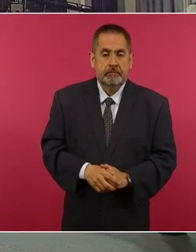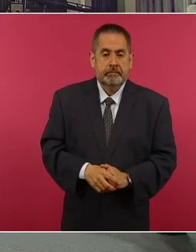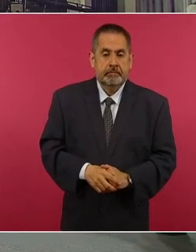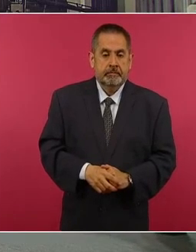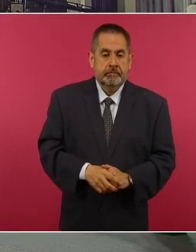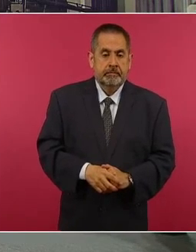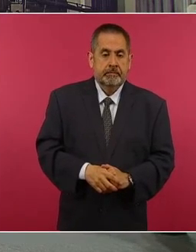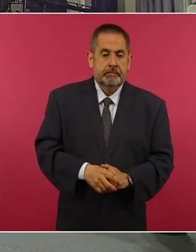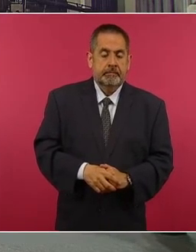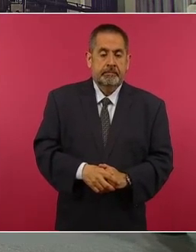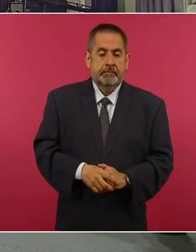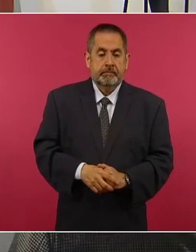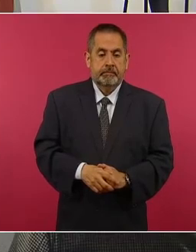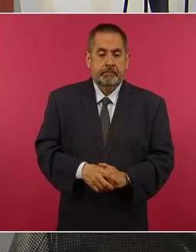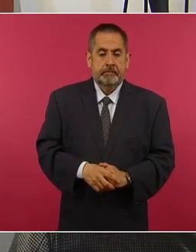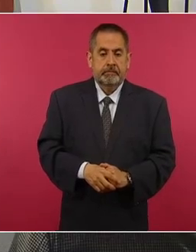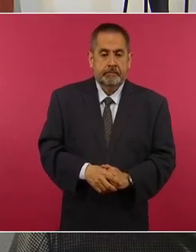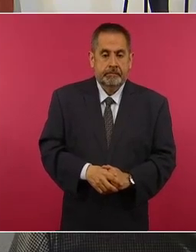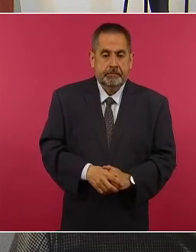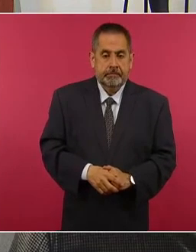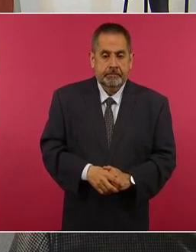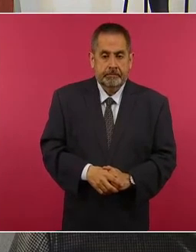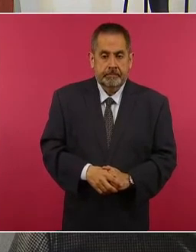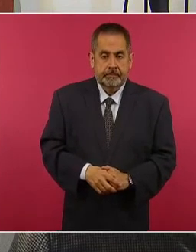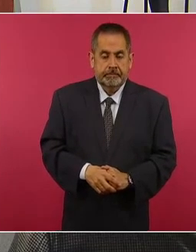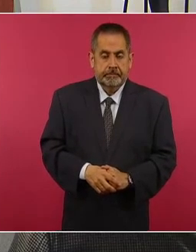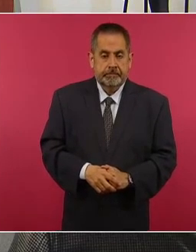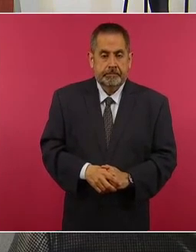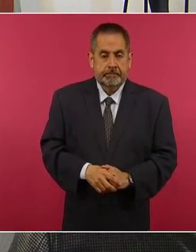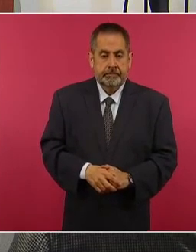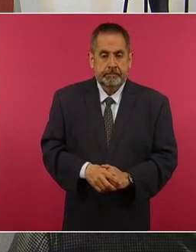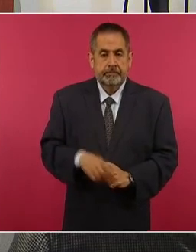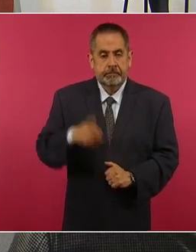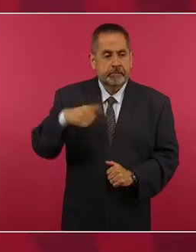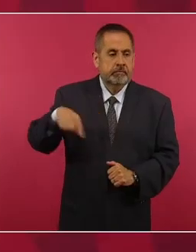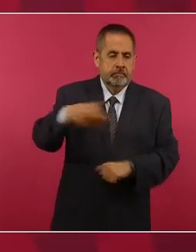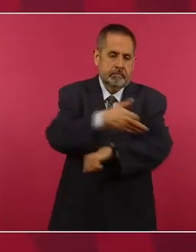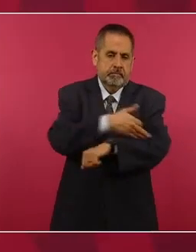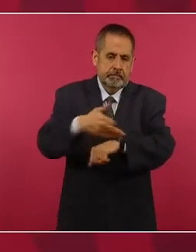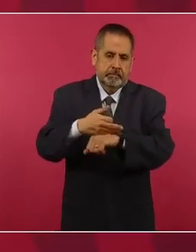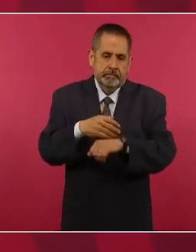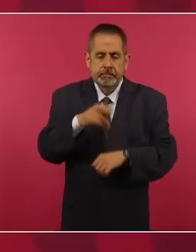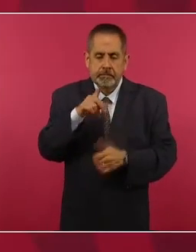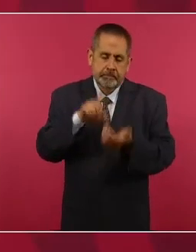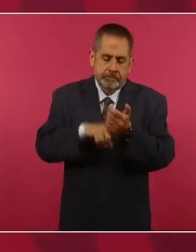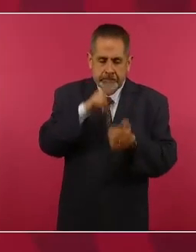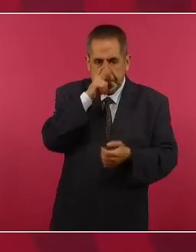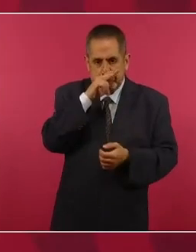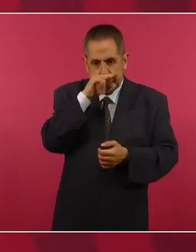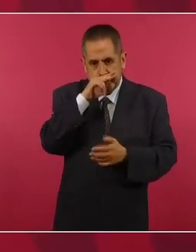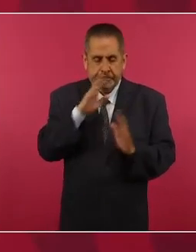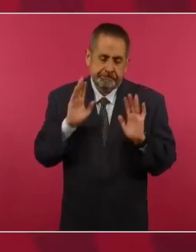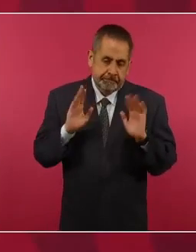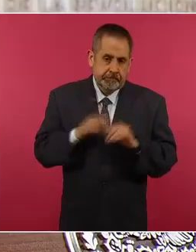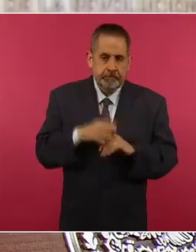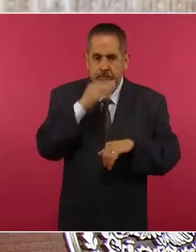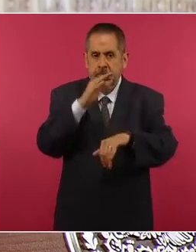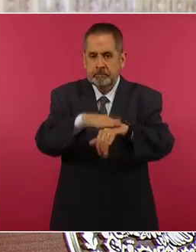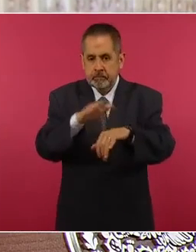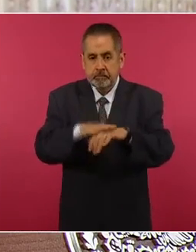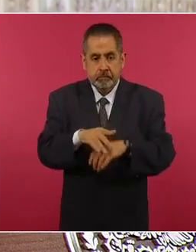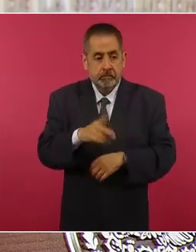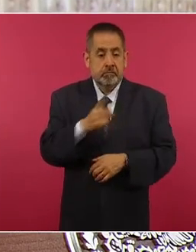Pues deben de estar preocupados sus familias, pero decirle al doctor que no está